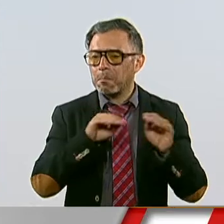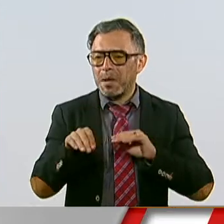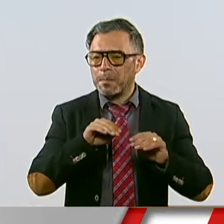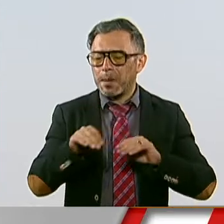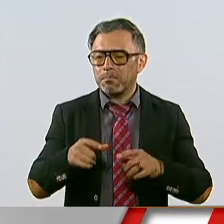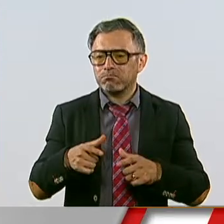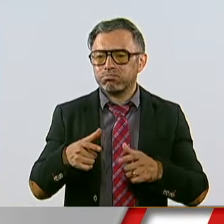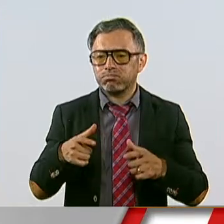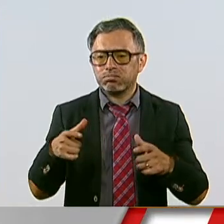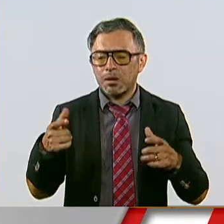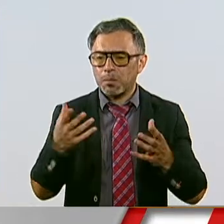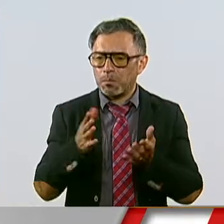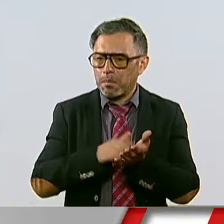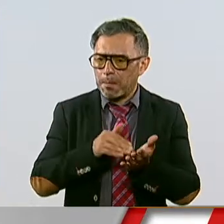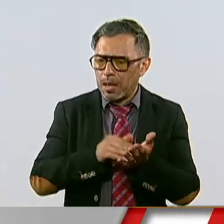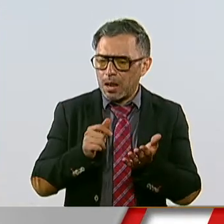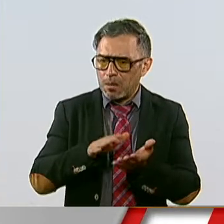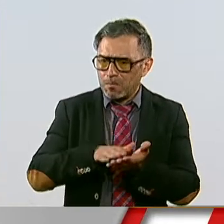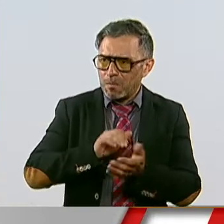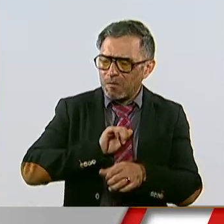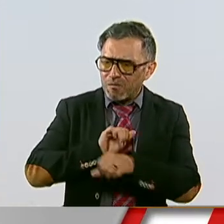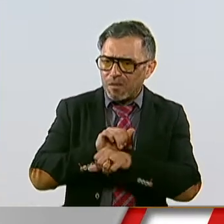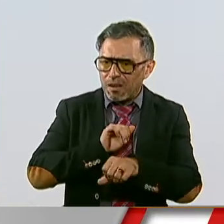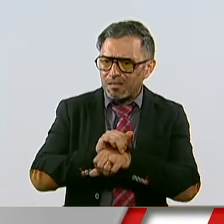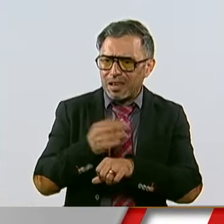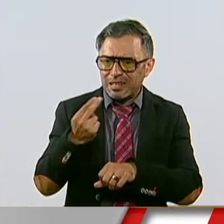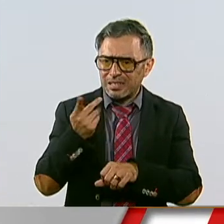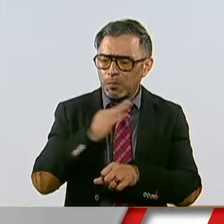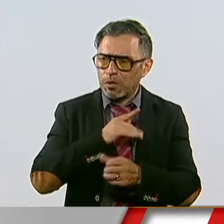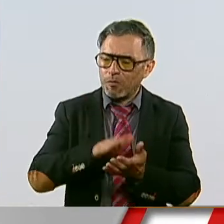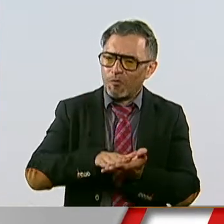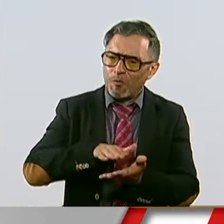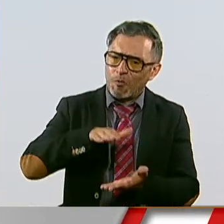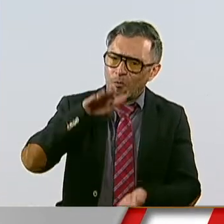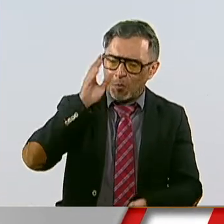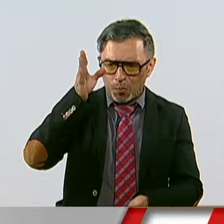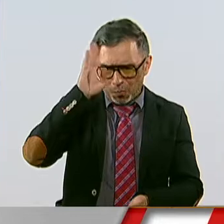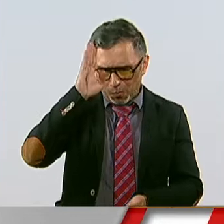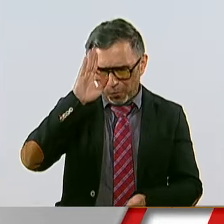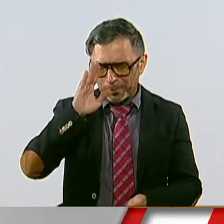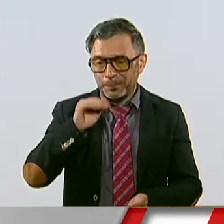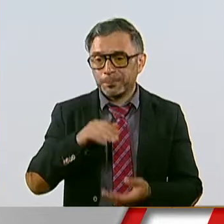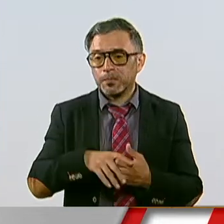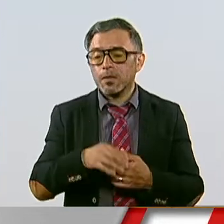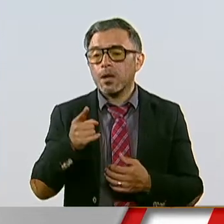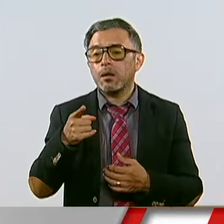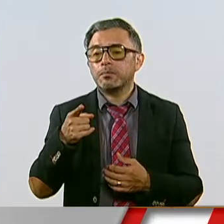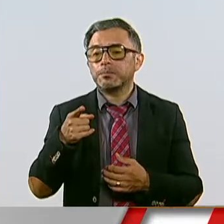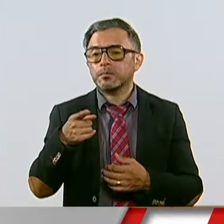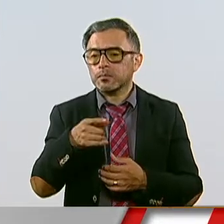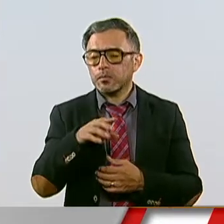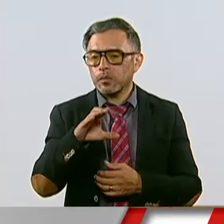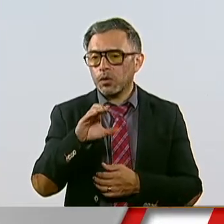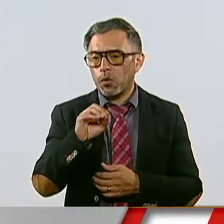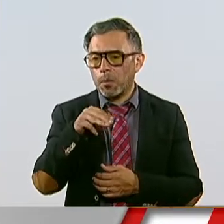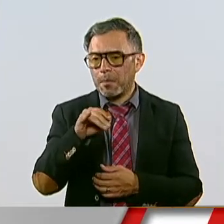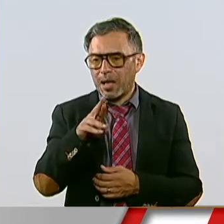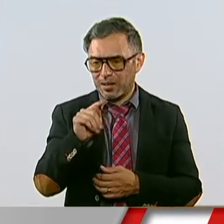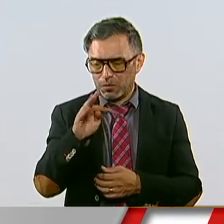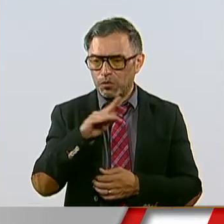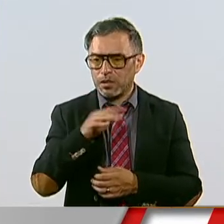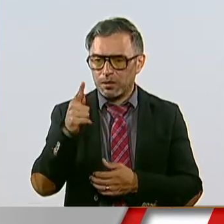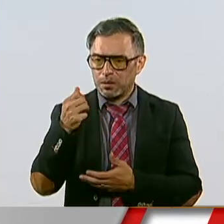de solicitantes es de destacar que el presupuesto destinado a lacomar no